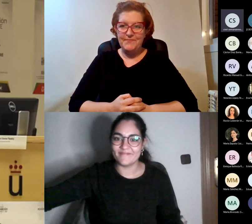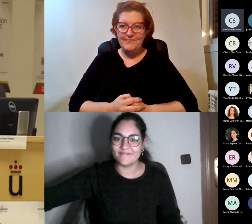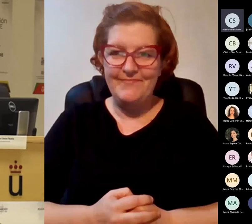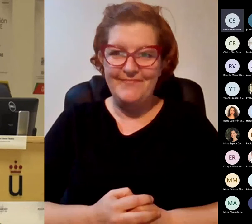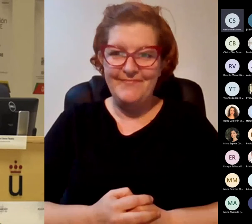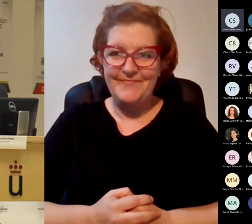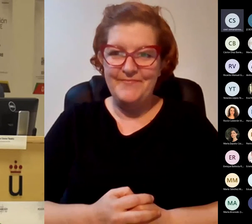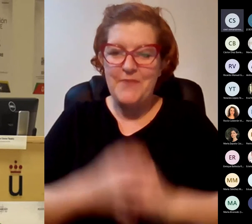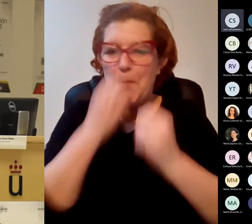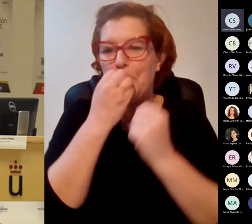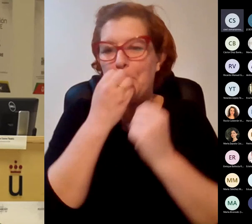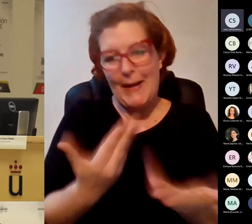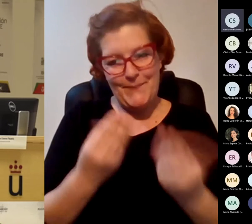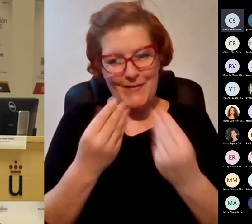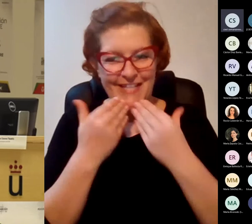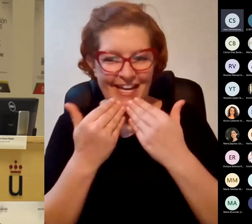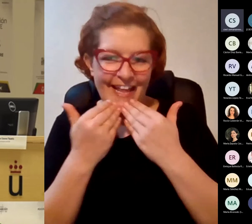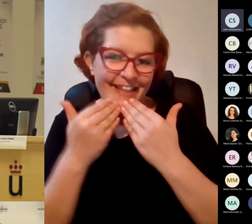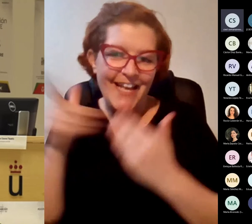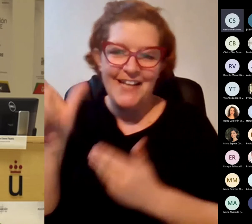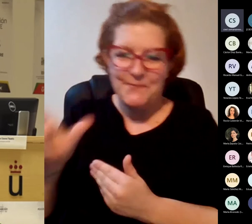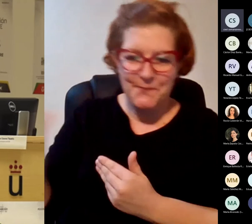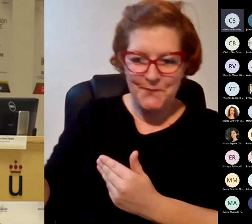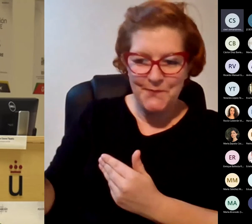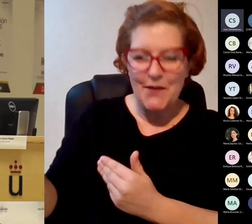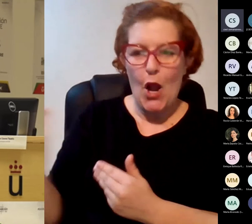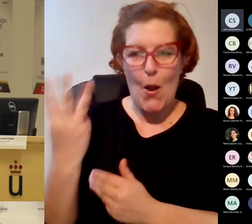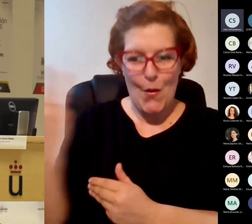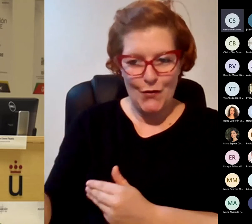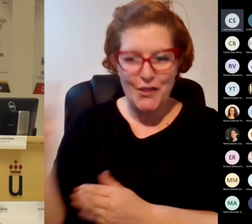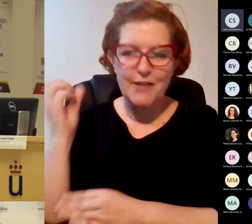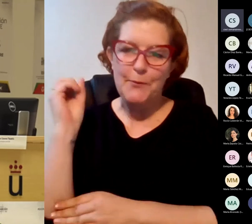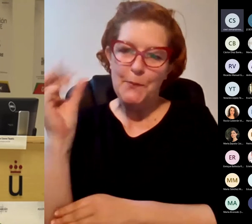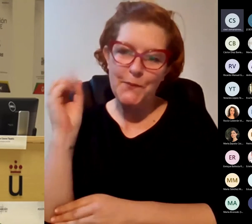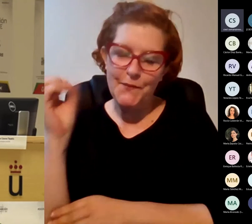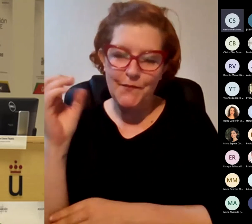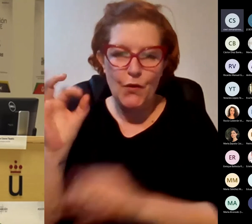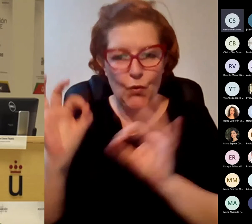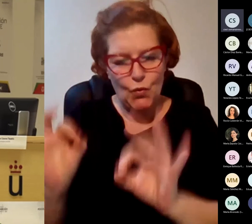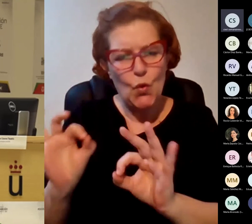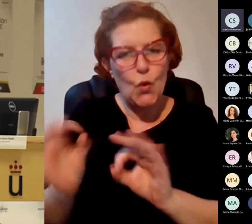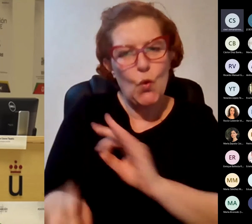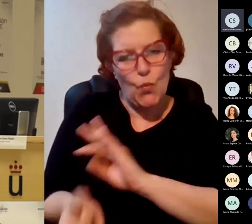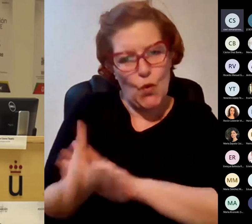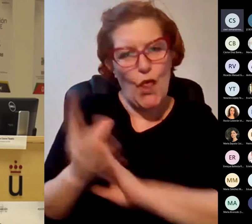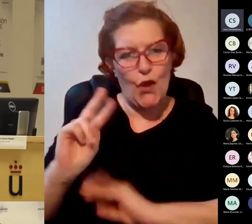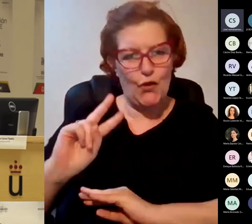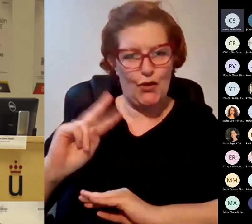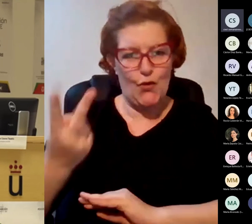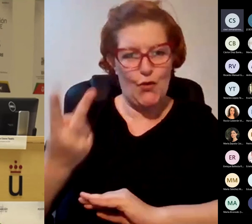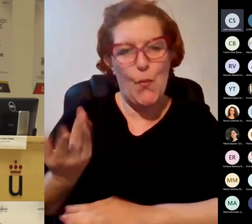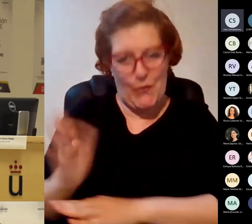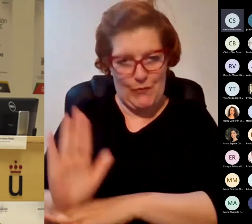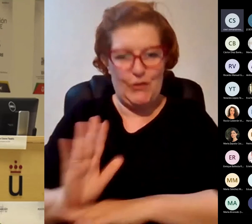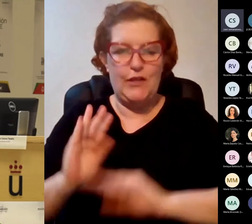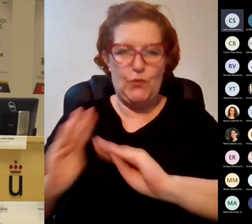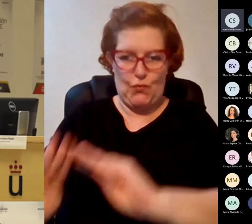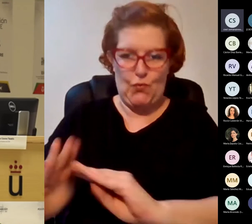bien muchas veces a los tres que habéis realizado esta sola propuesta